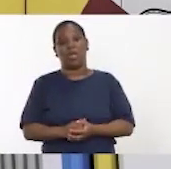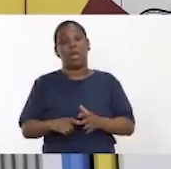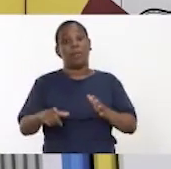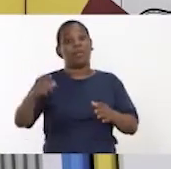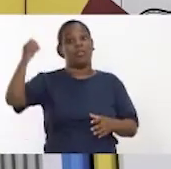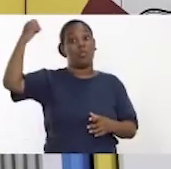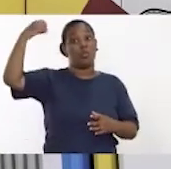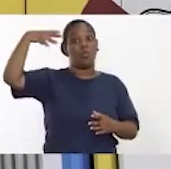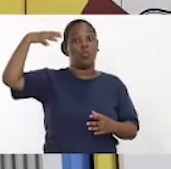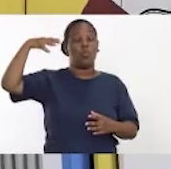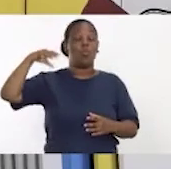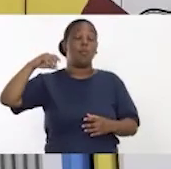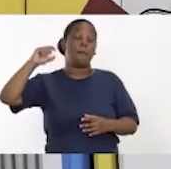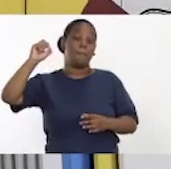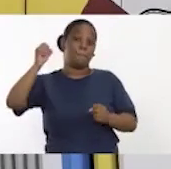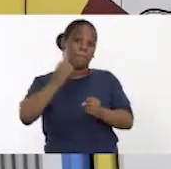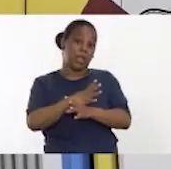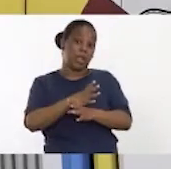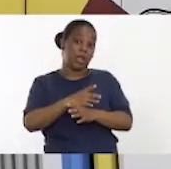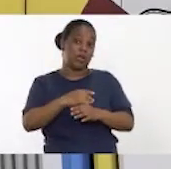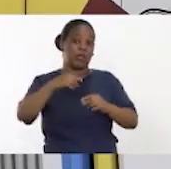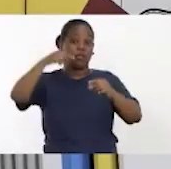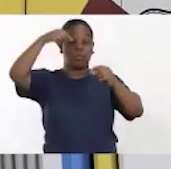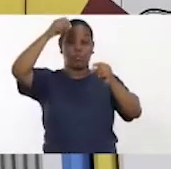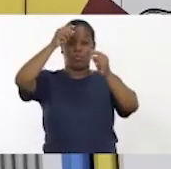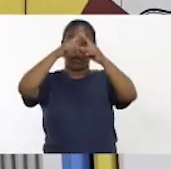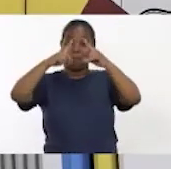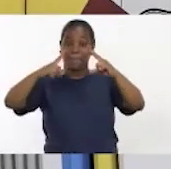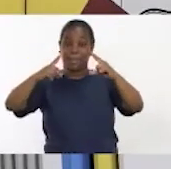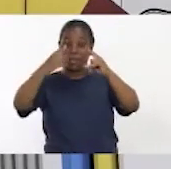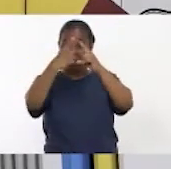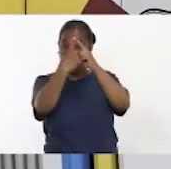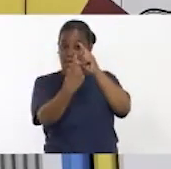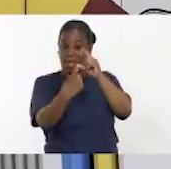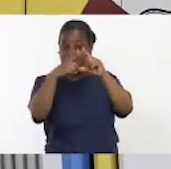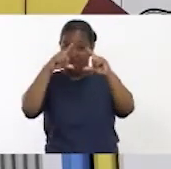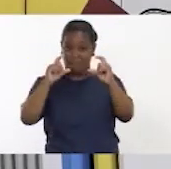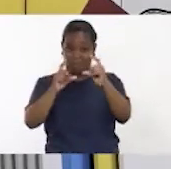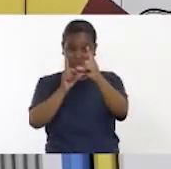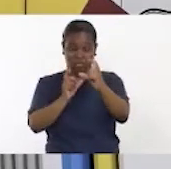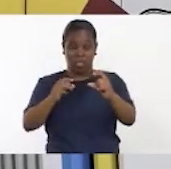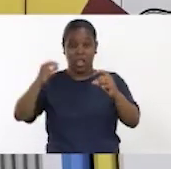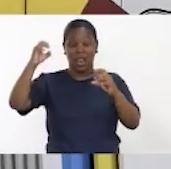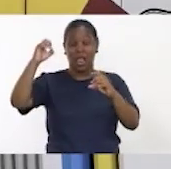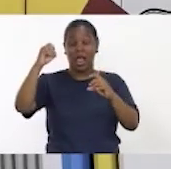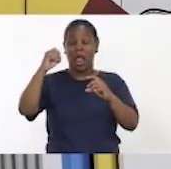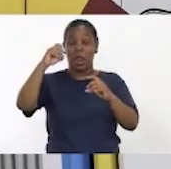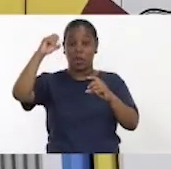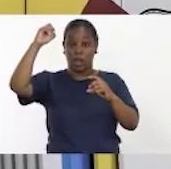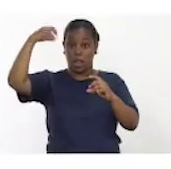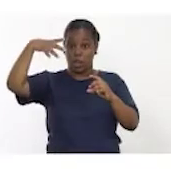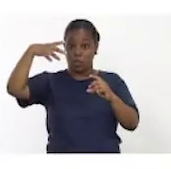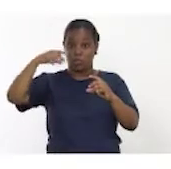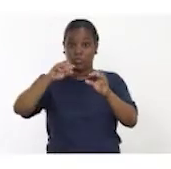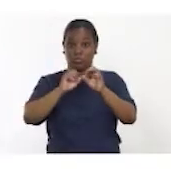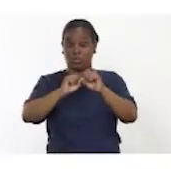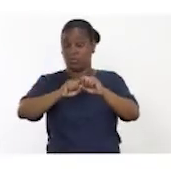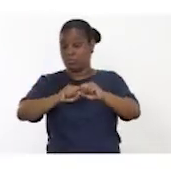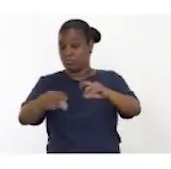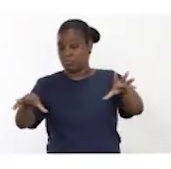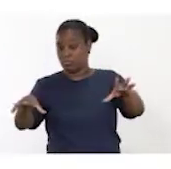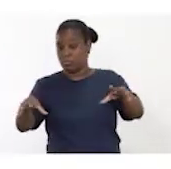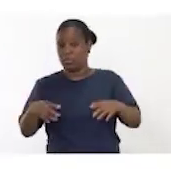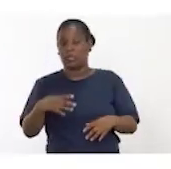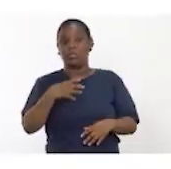pasar luz blanca por un prisma, la luz se descompone y